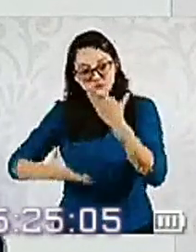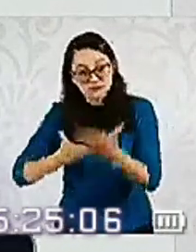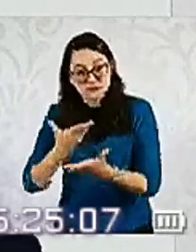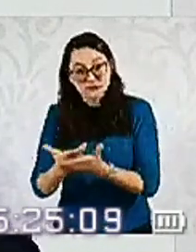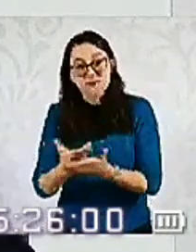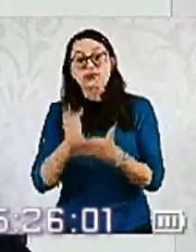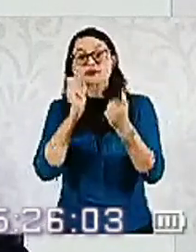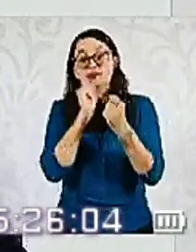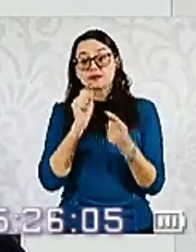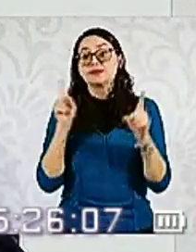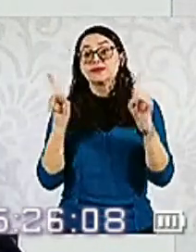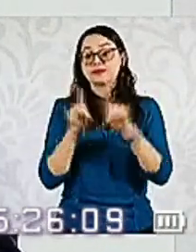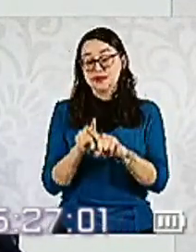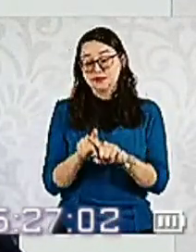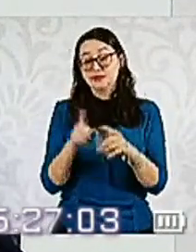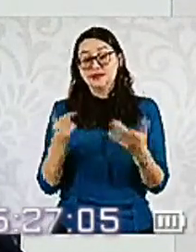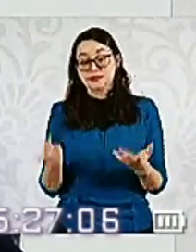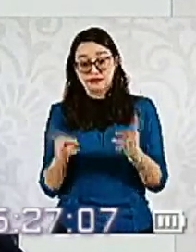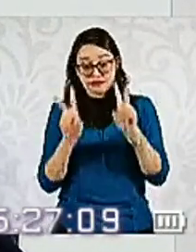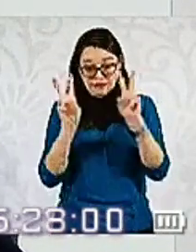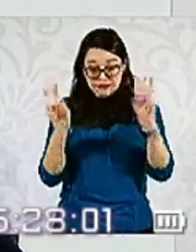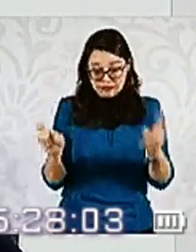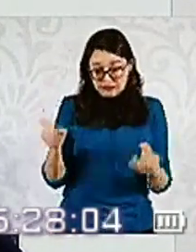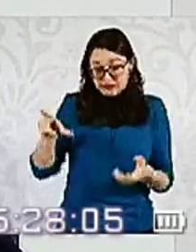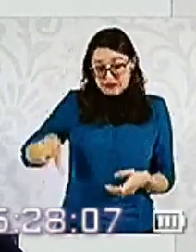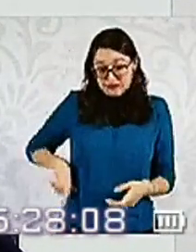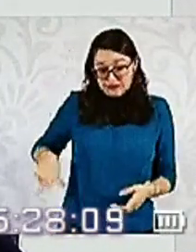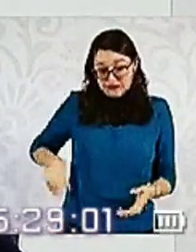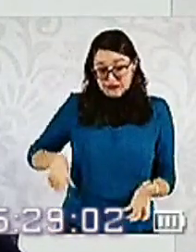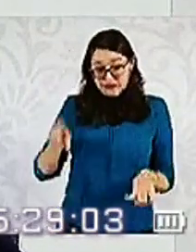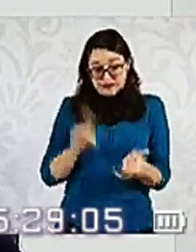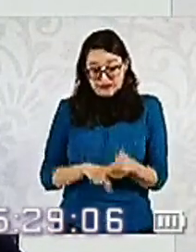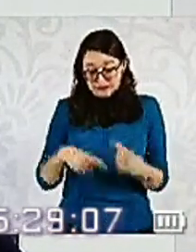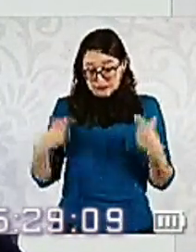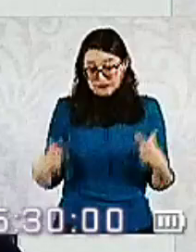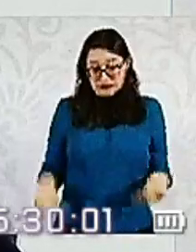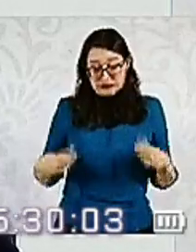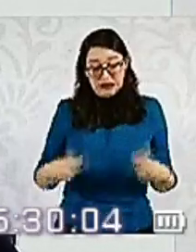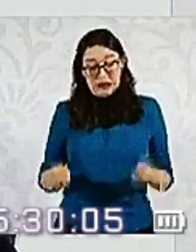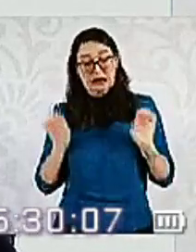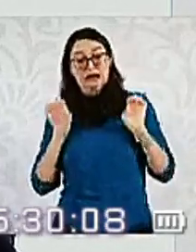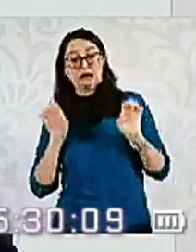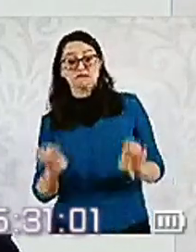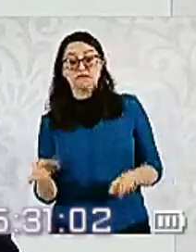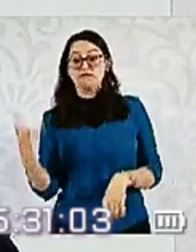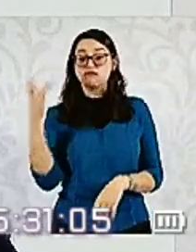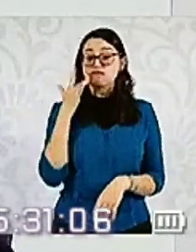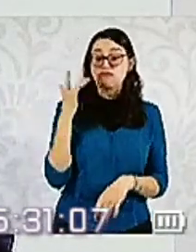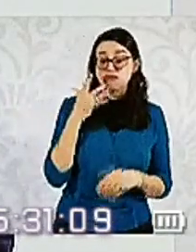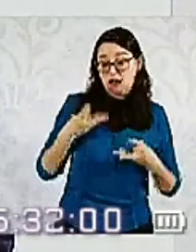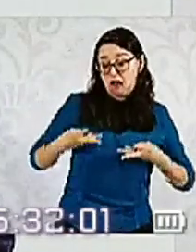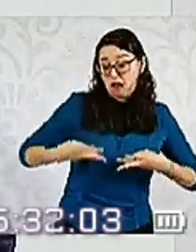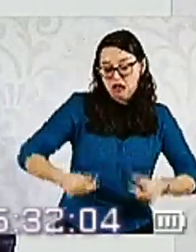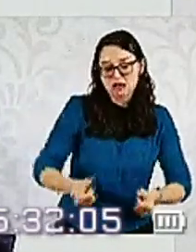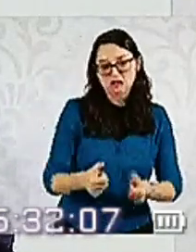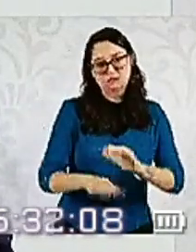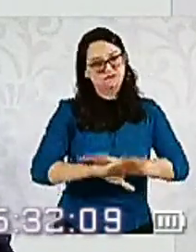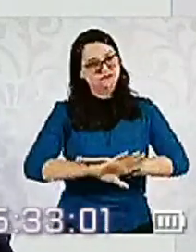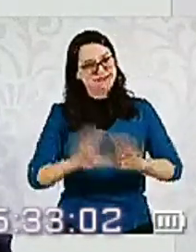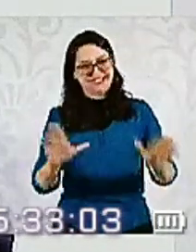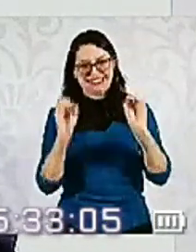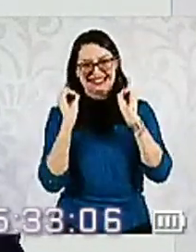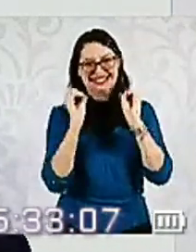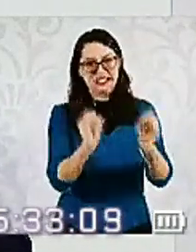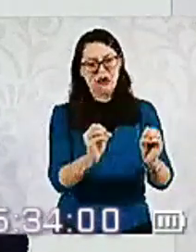austeridad republicana, que quiere decir cero lujos, no menos gasto, porque incluso el gasto social ha incrementado, el gasto de inversión